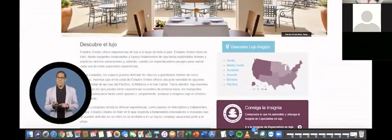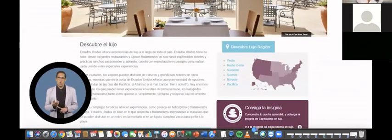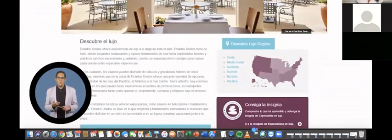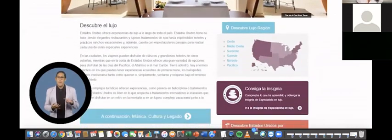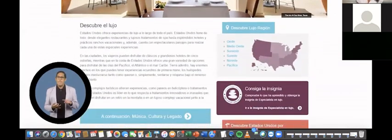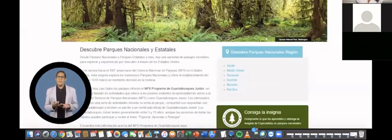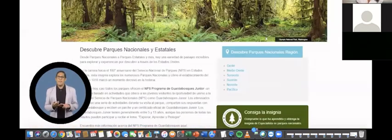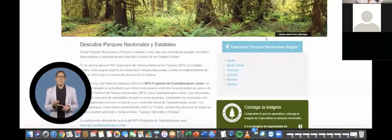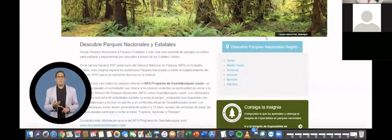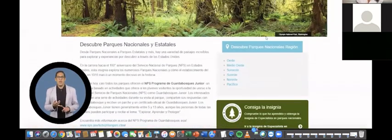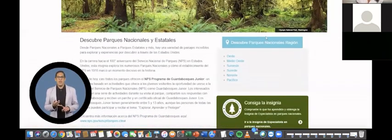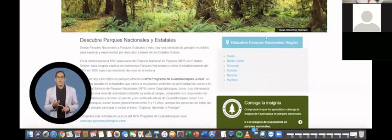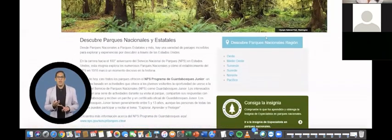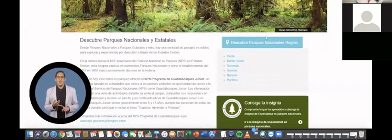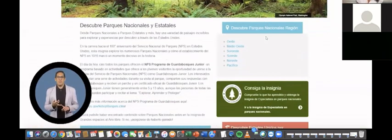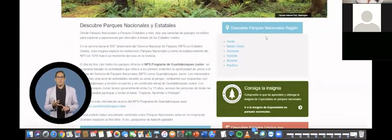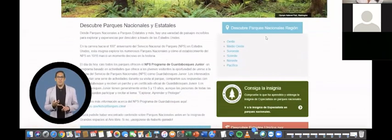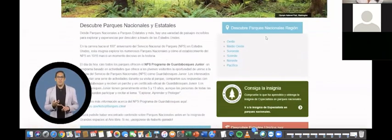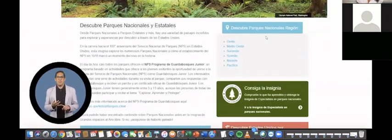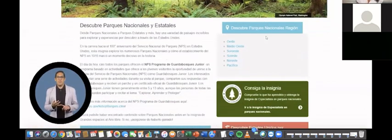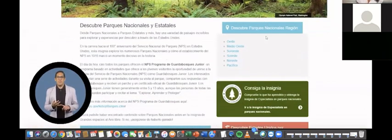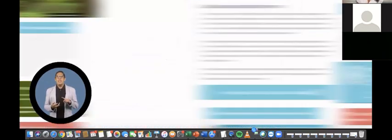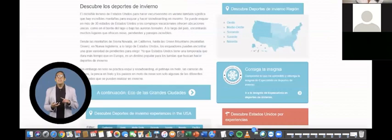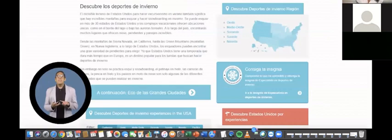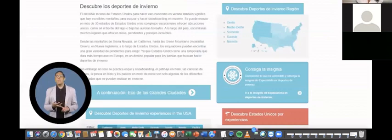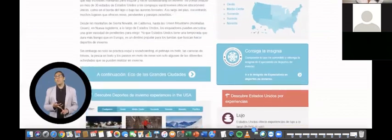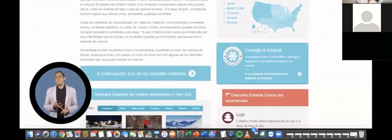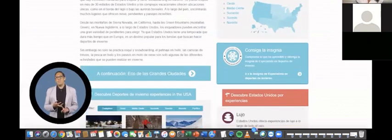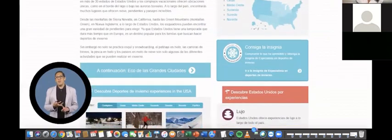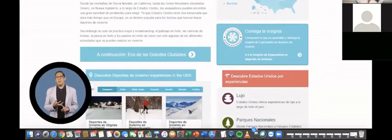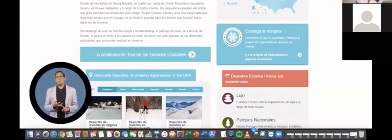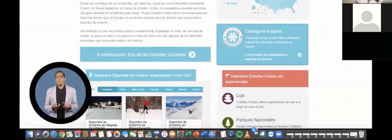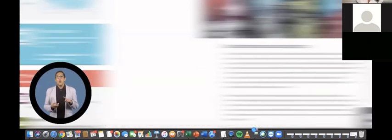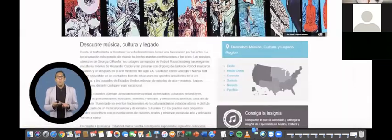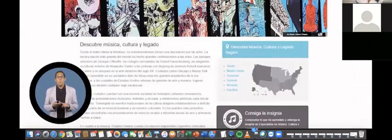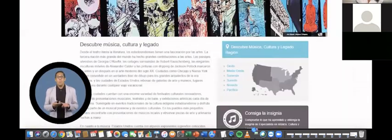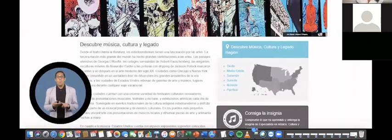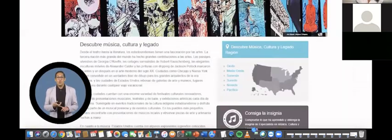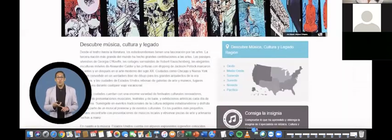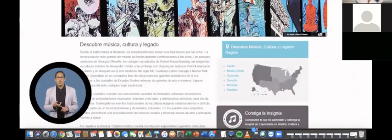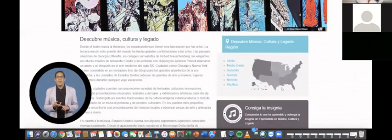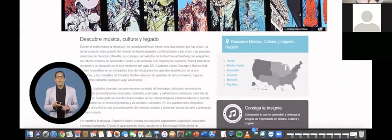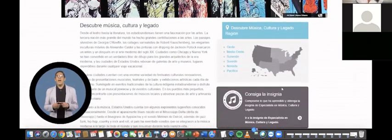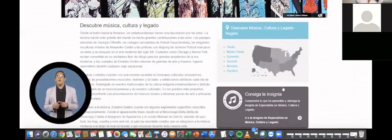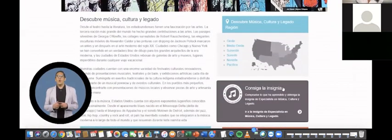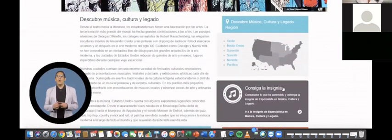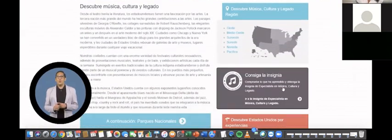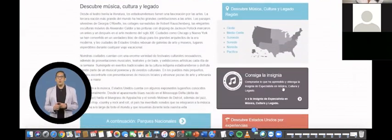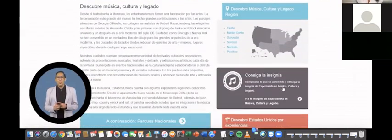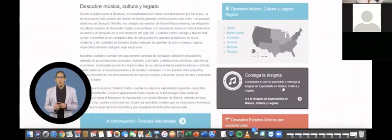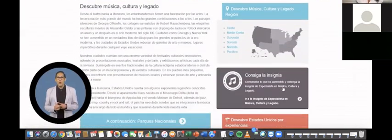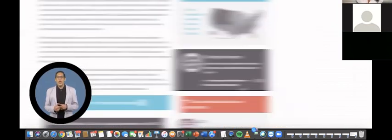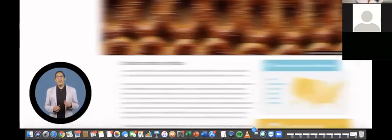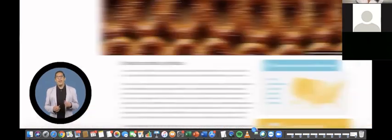nacionales, deportes de invierno, música, cultura, gastronomía, 10 diferentes experiencias que